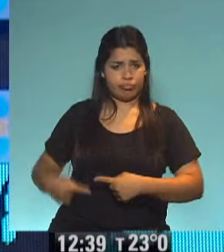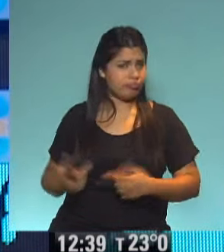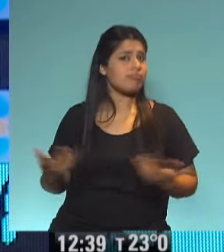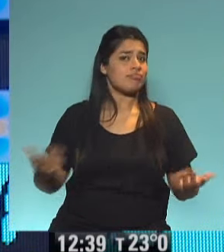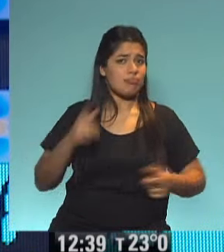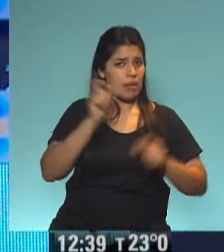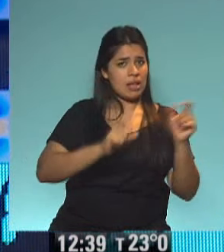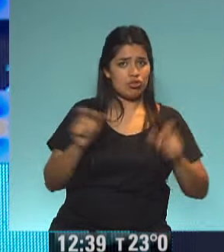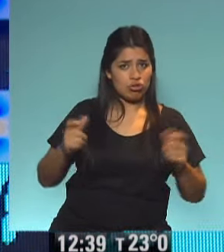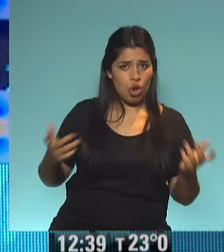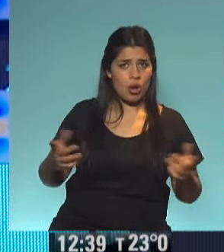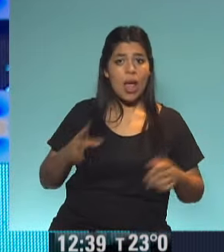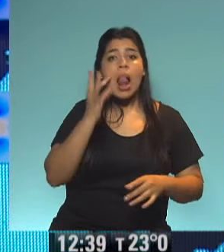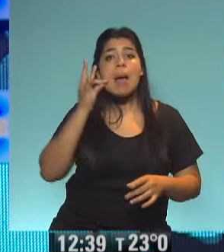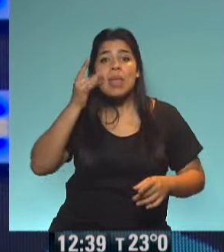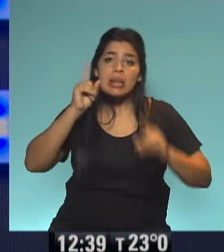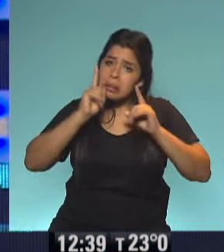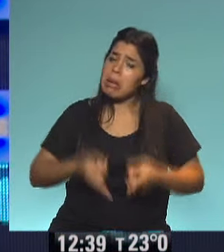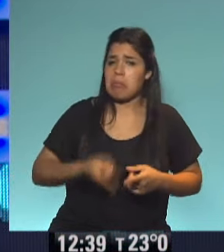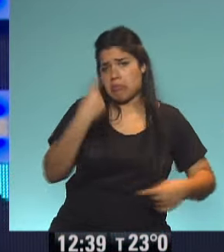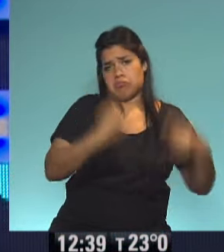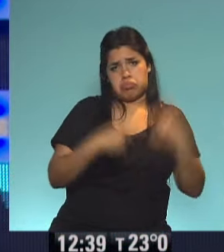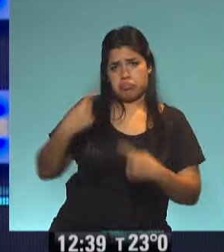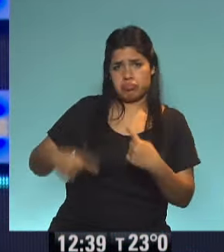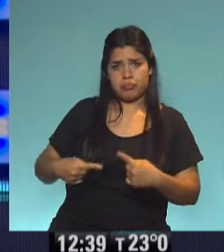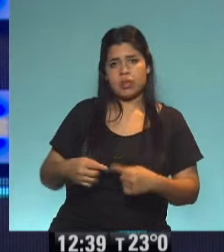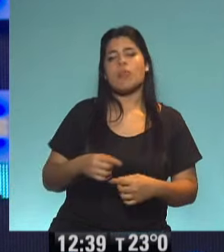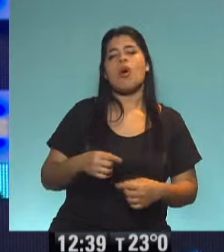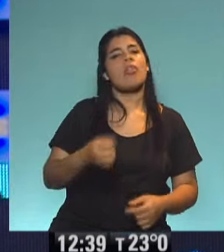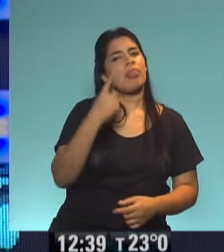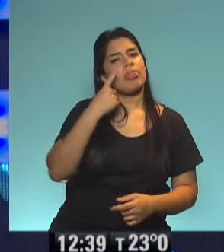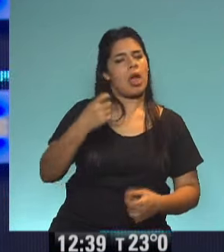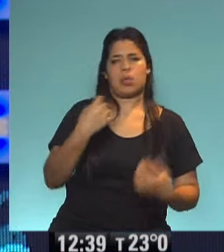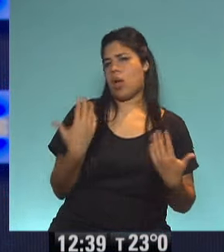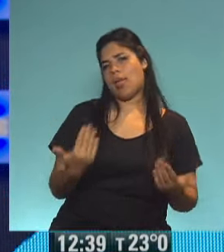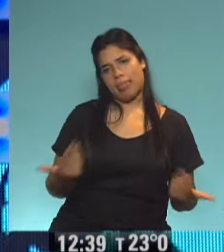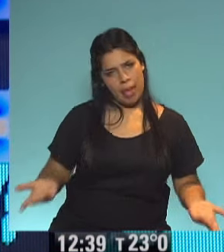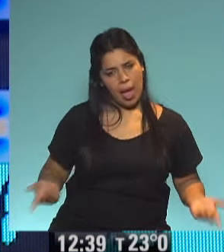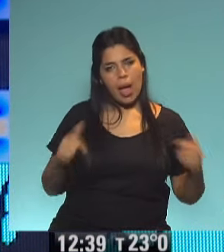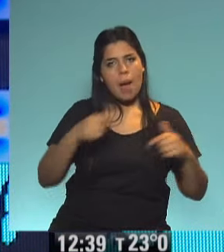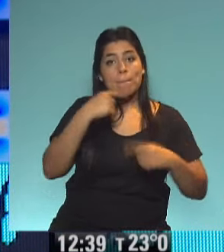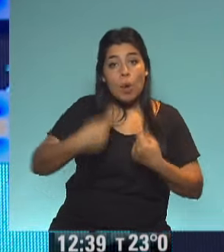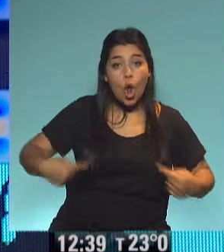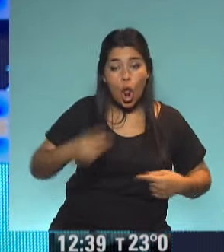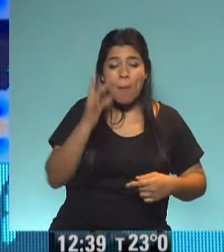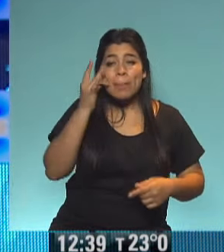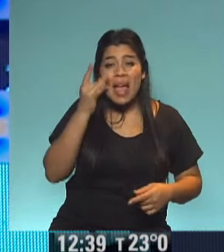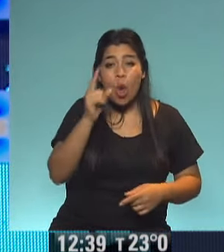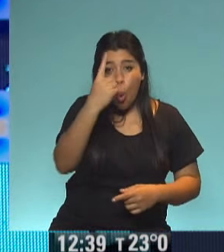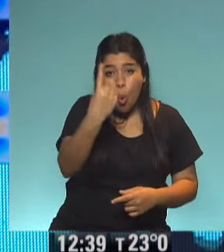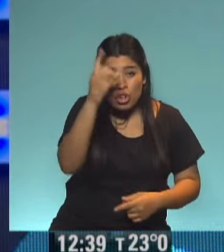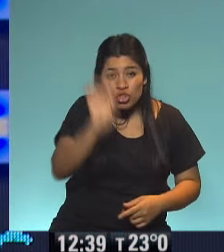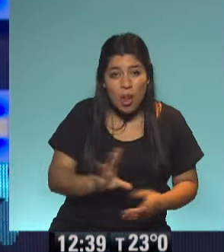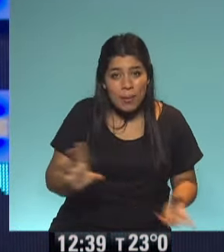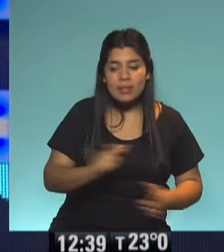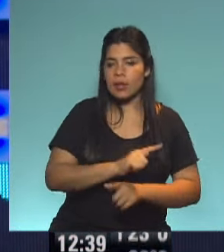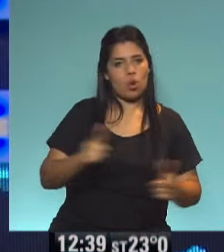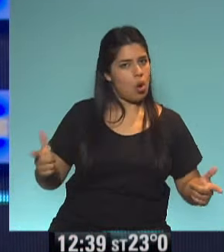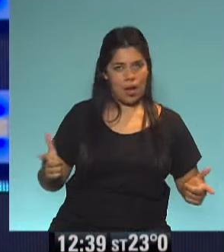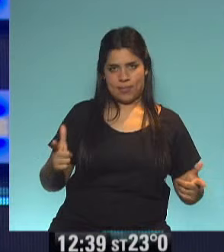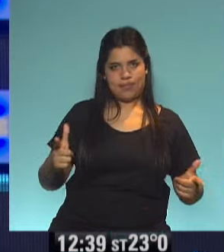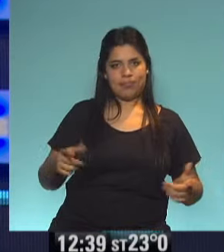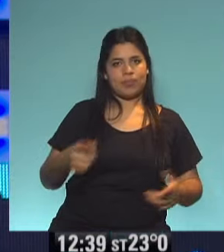la piel también lo es. Reconocer que no hay una única forma de pensar el color de piel, saber que existen muchas formas de piel, es